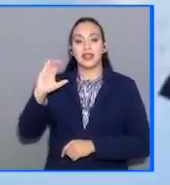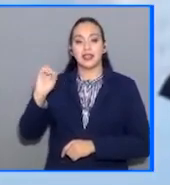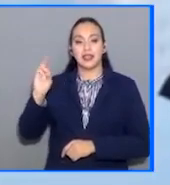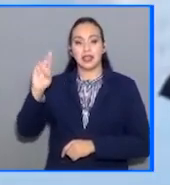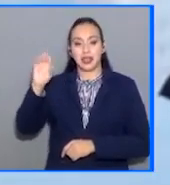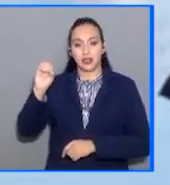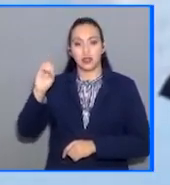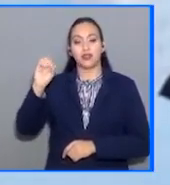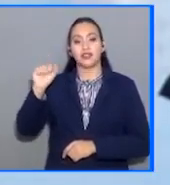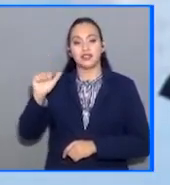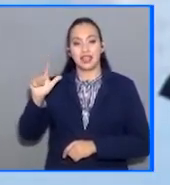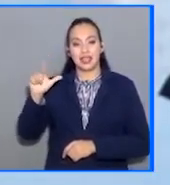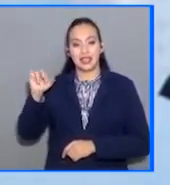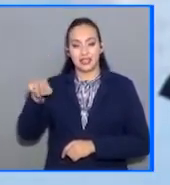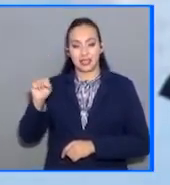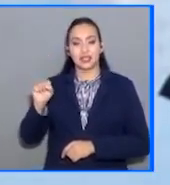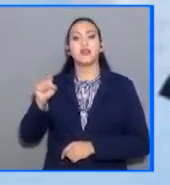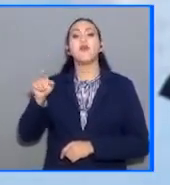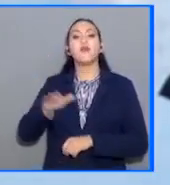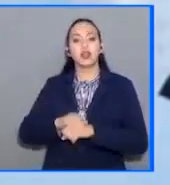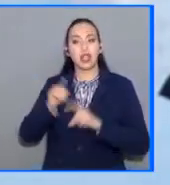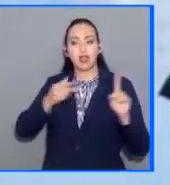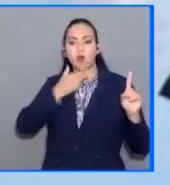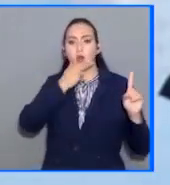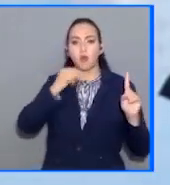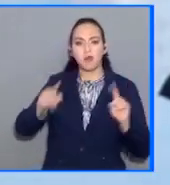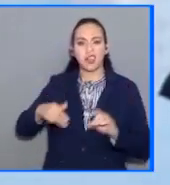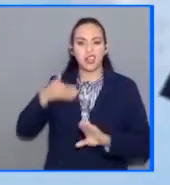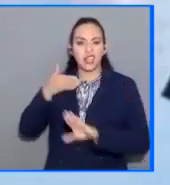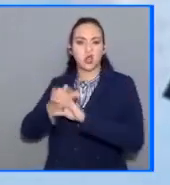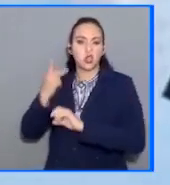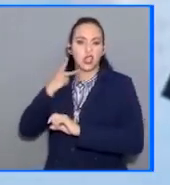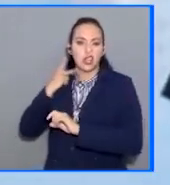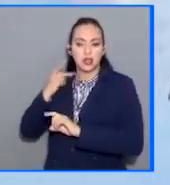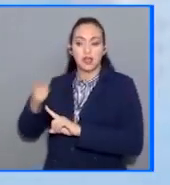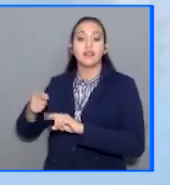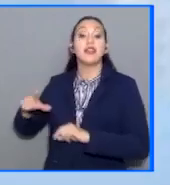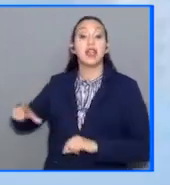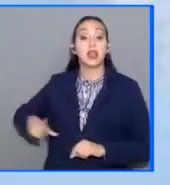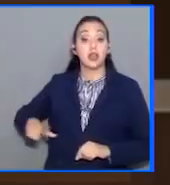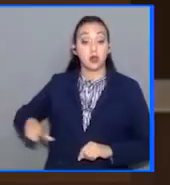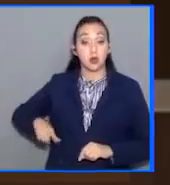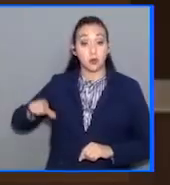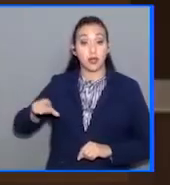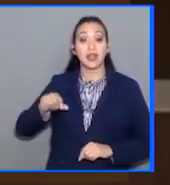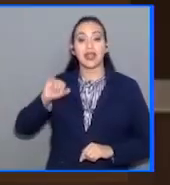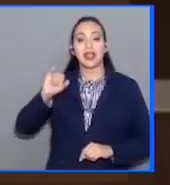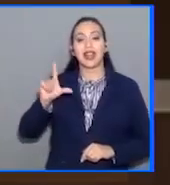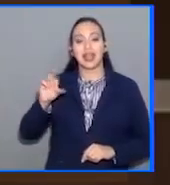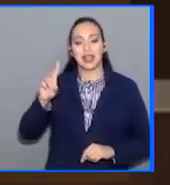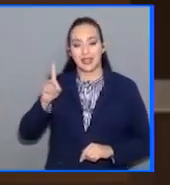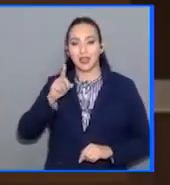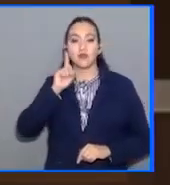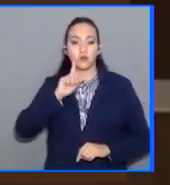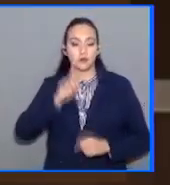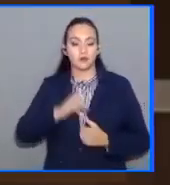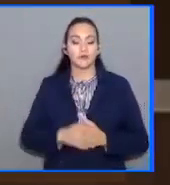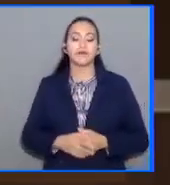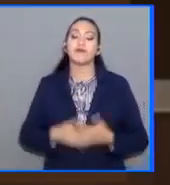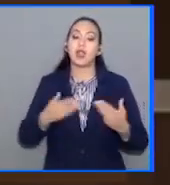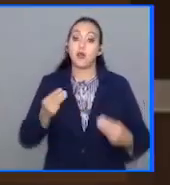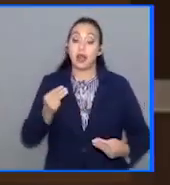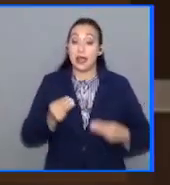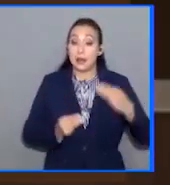acusado de violencia política de género por parte de la gobernadora de dicha entidad, Laida Sansores. La magistrada Janine Otávara